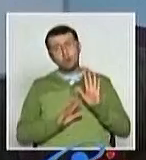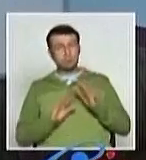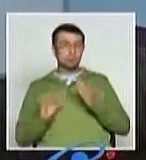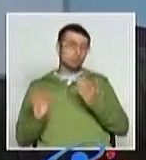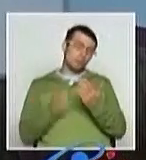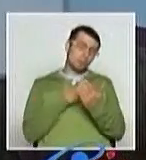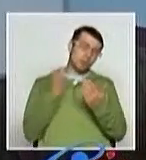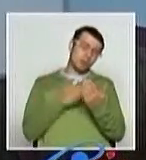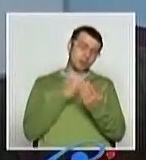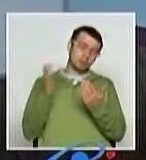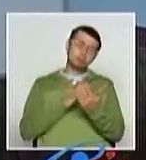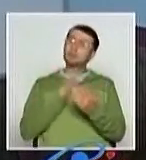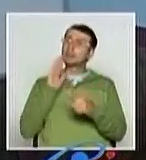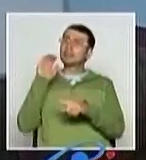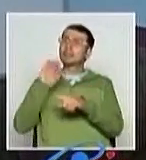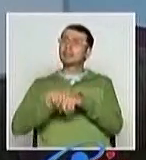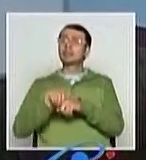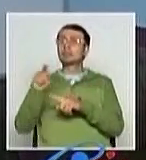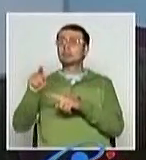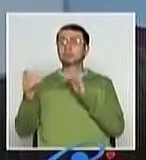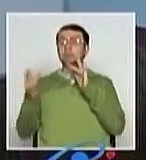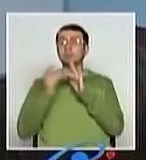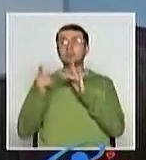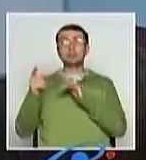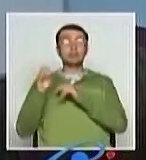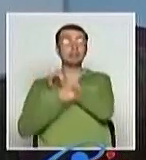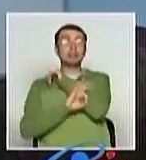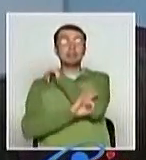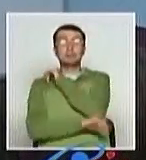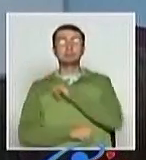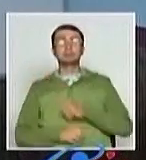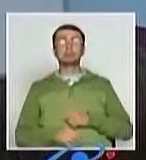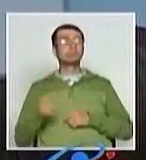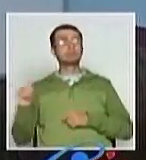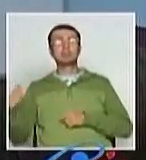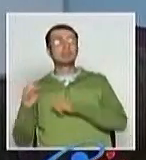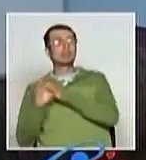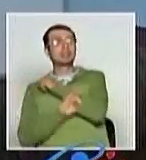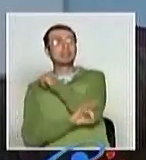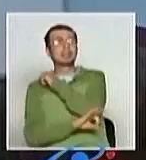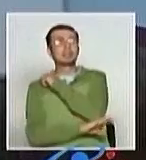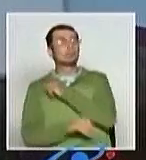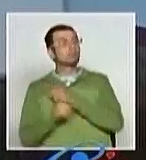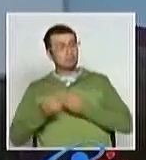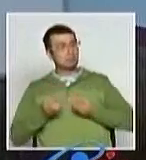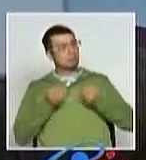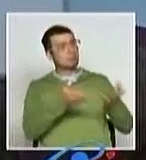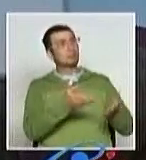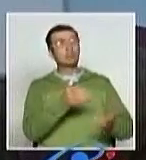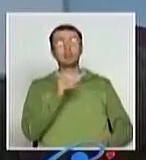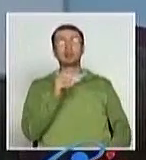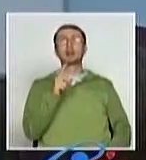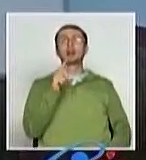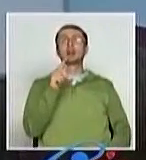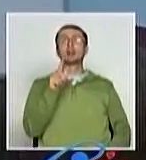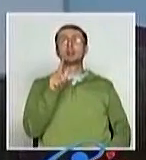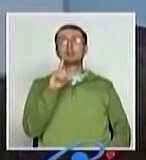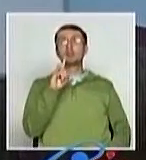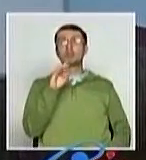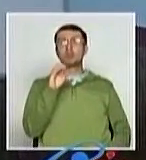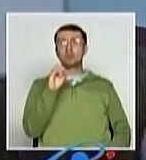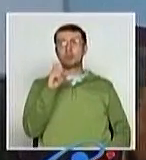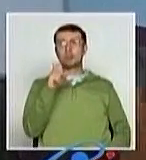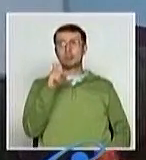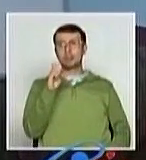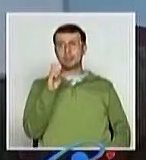pidió la cita d de psiquiatra cuando llegó dond el psiquiatra el psiquiatra simplemente le envió fluoxetina ni siquiera la escuchó